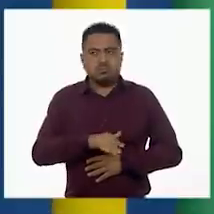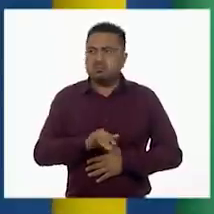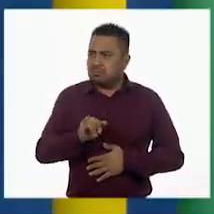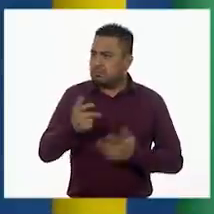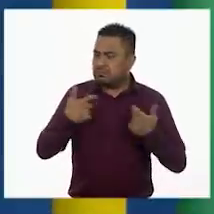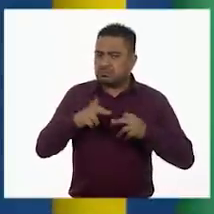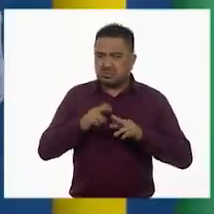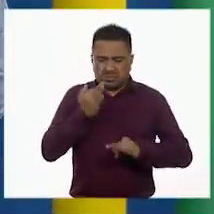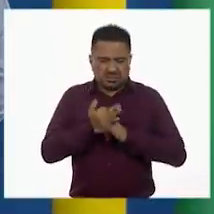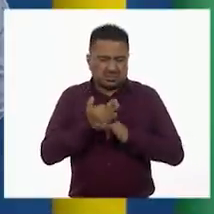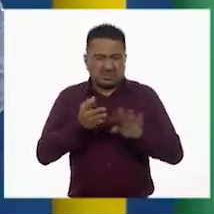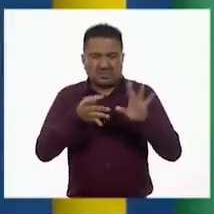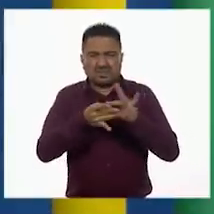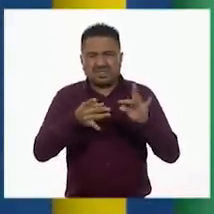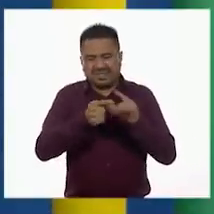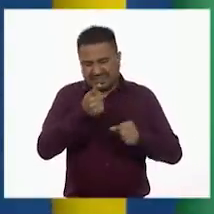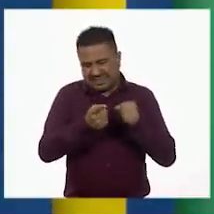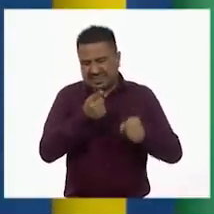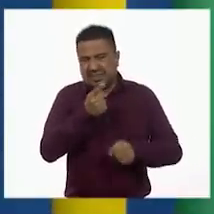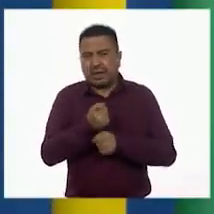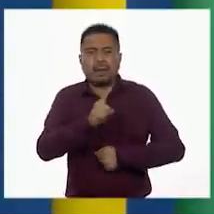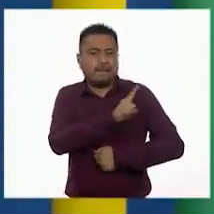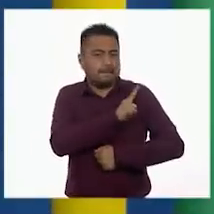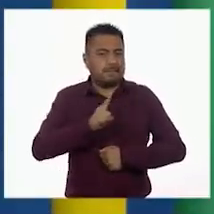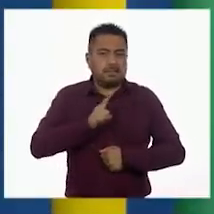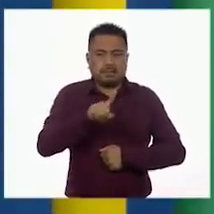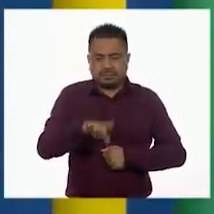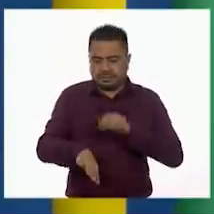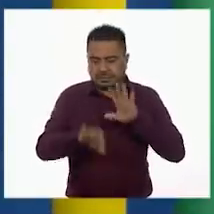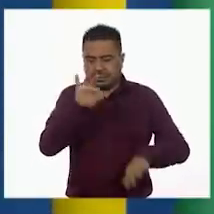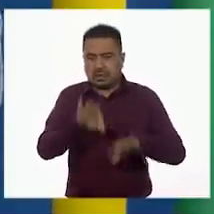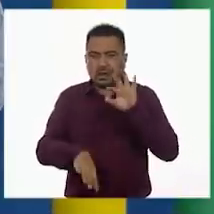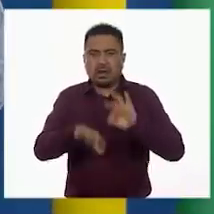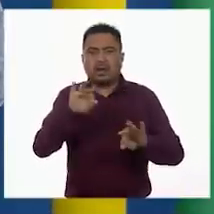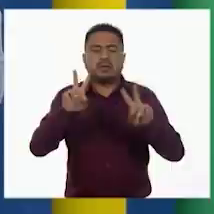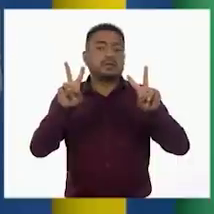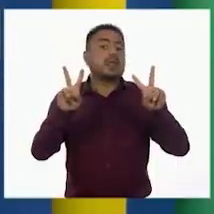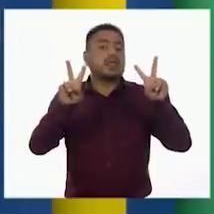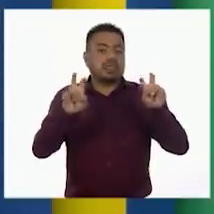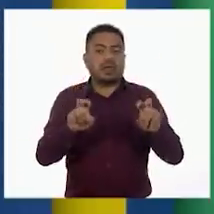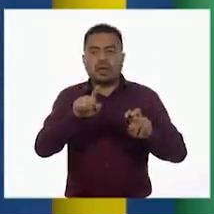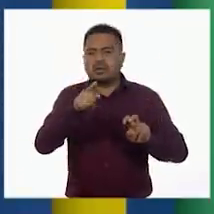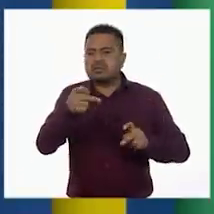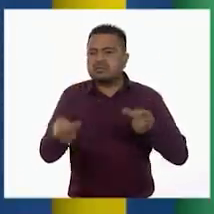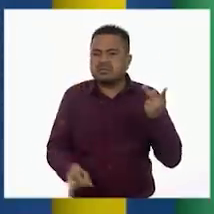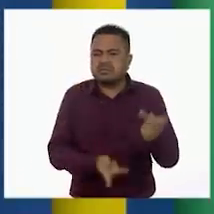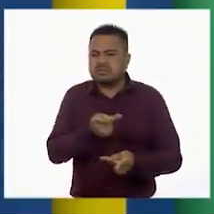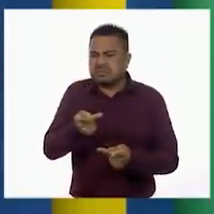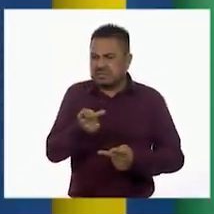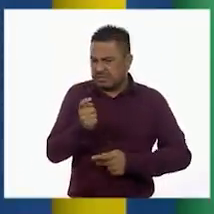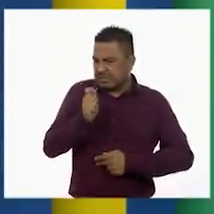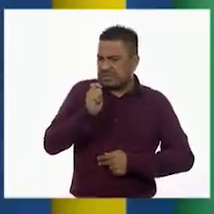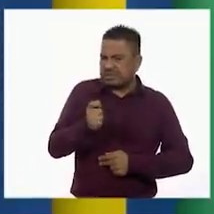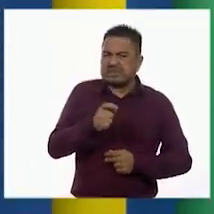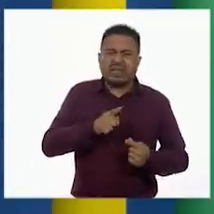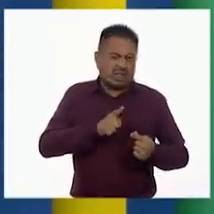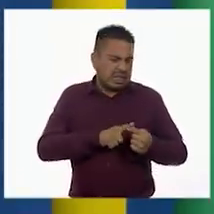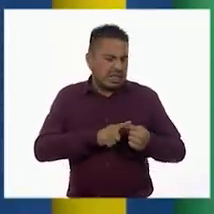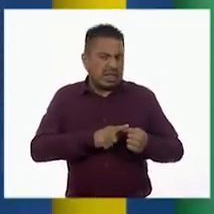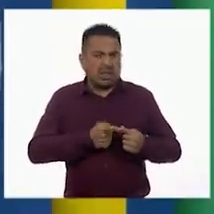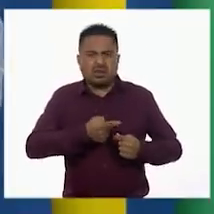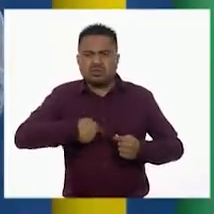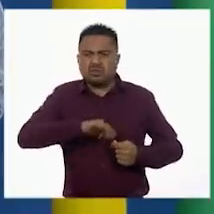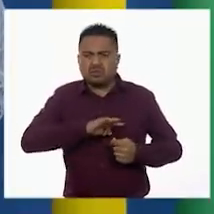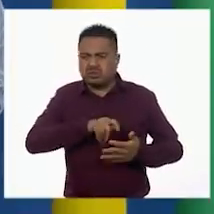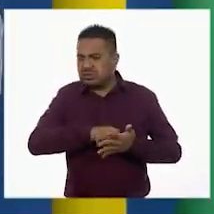Como mencionamos, primeramente debemos seleccionar el tema, preguntándonos sobre quién vamos